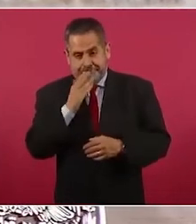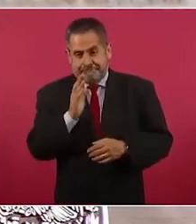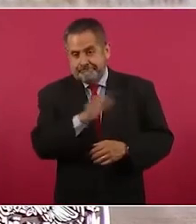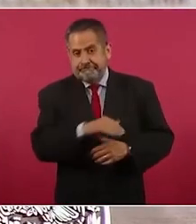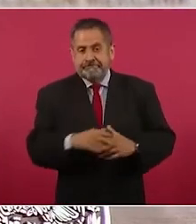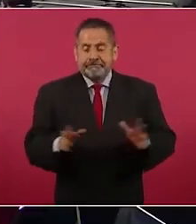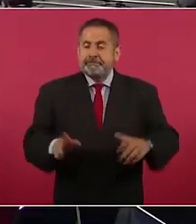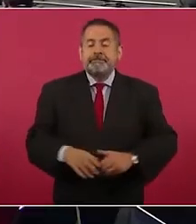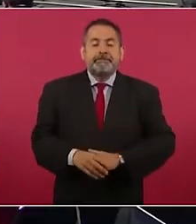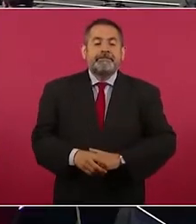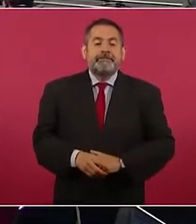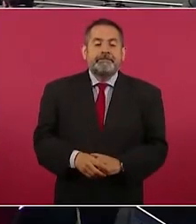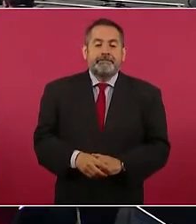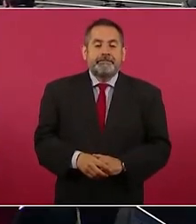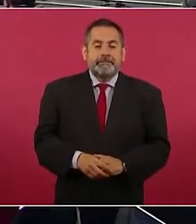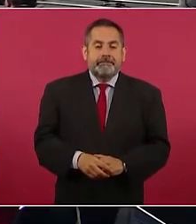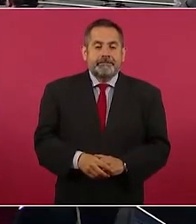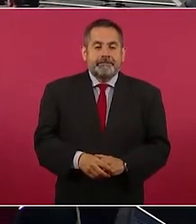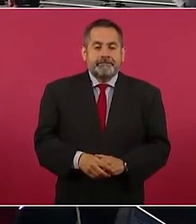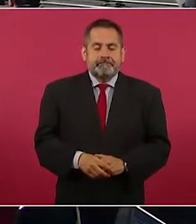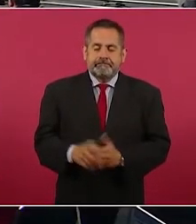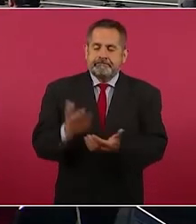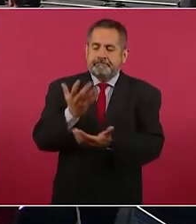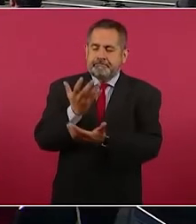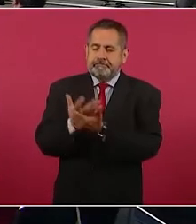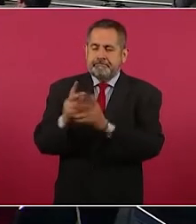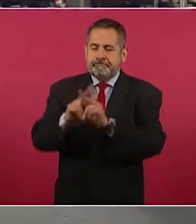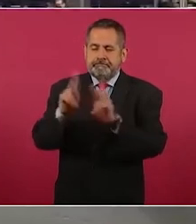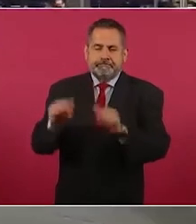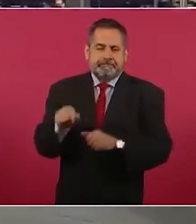Bueno, ya. Que en paz descansemos.